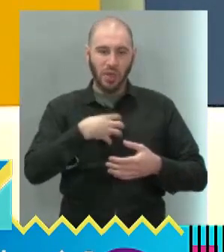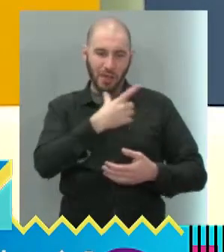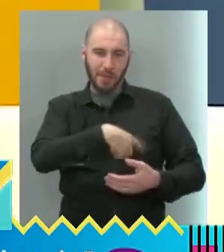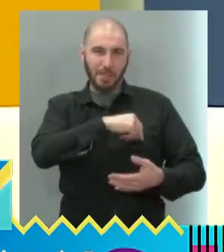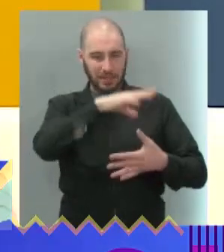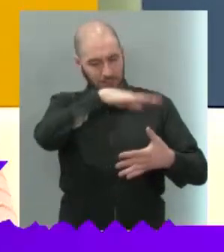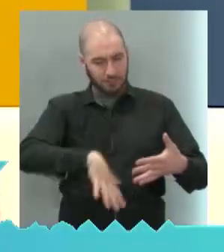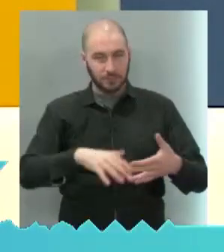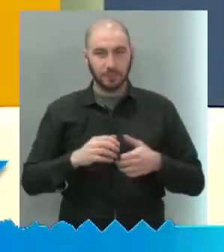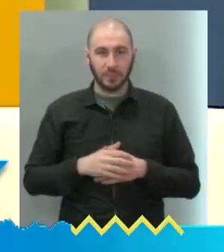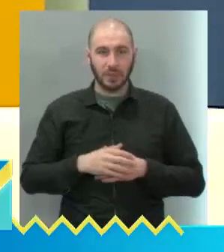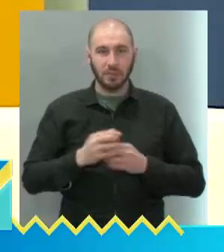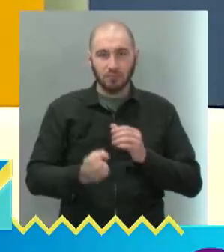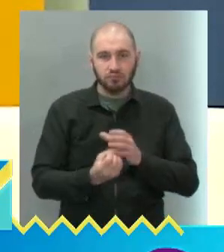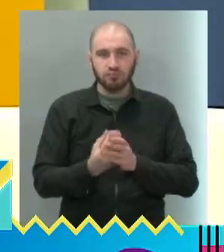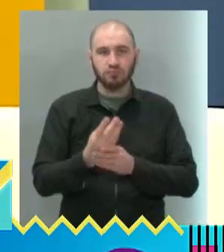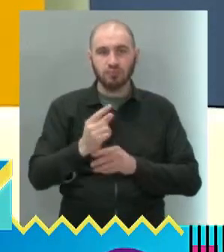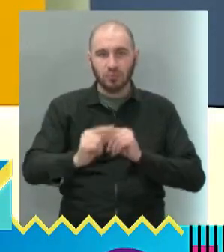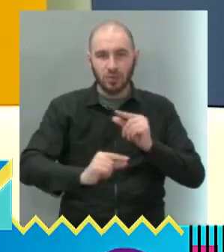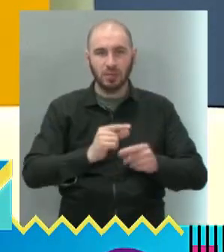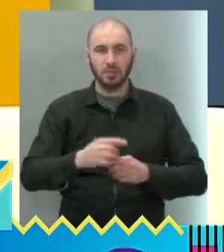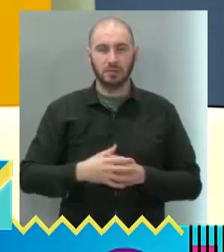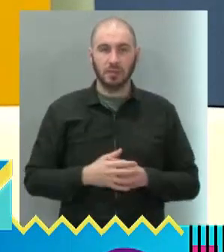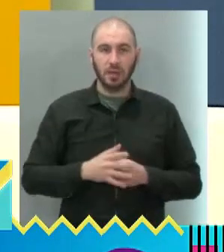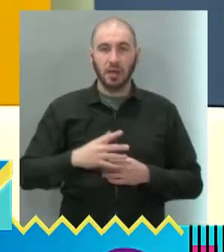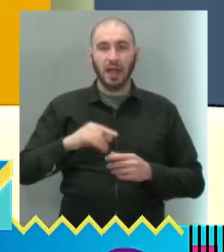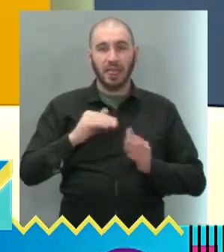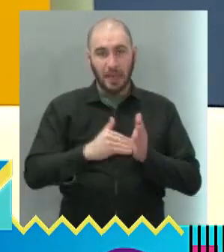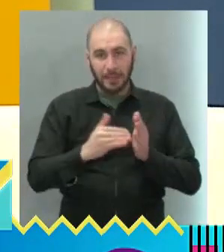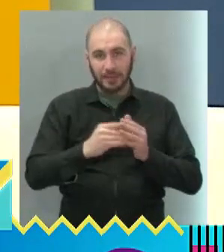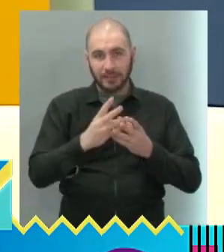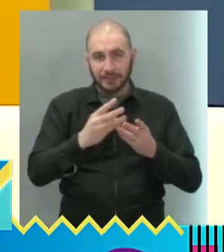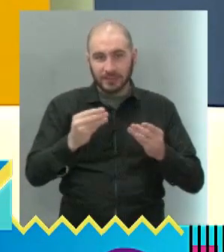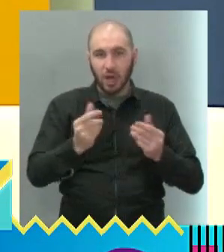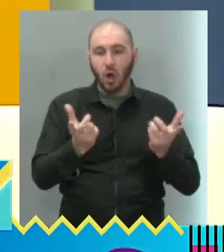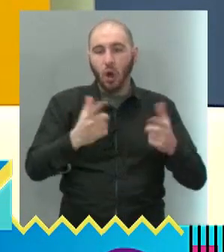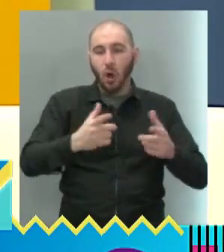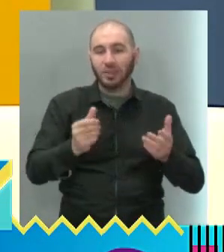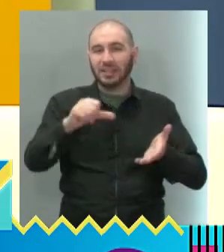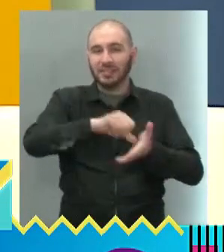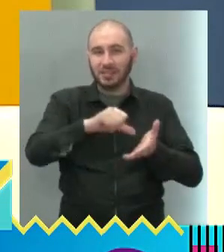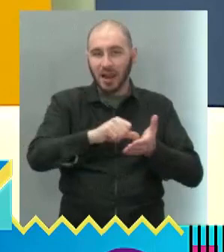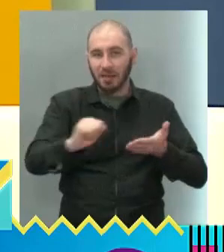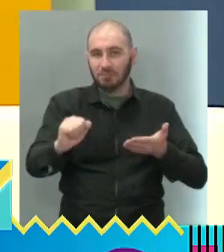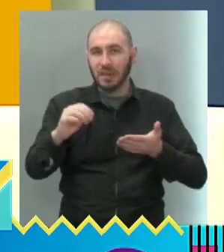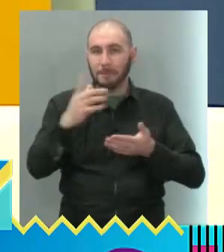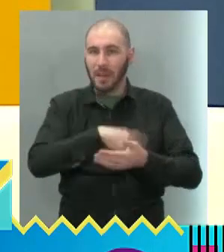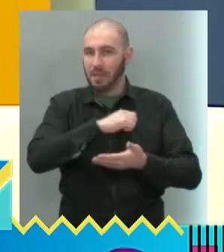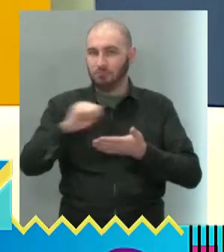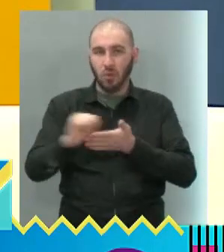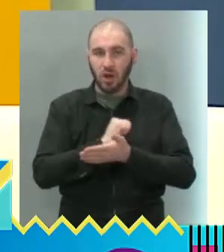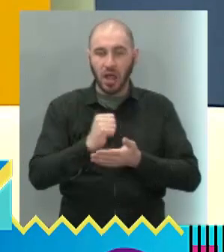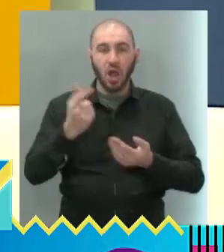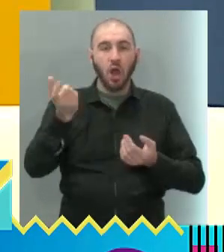¿verdad? Claro. Entonces va surgiendo, sobre todo en la medida en que desaparece la Junta Central de España, cuando se forma